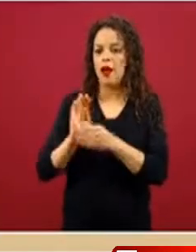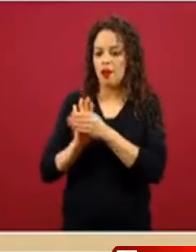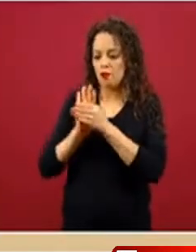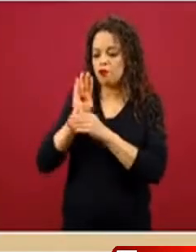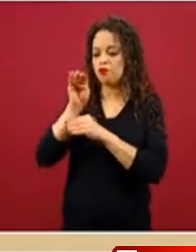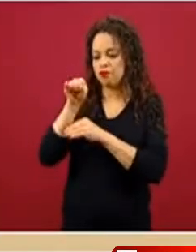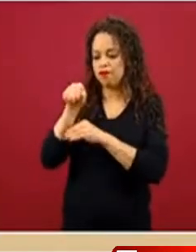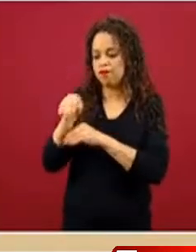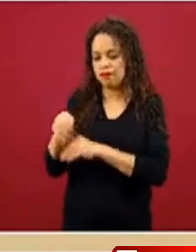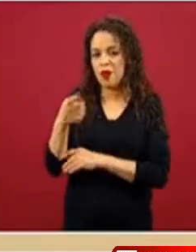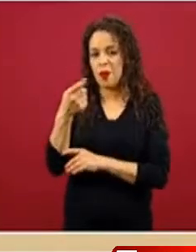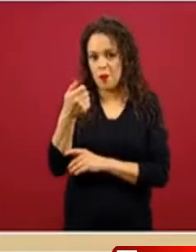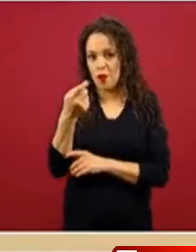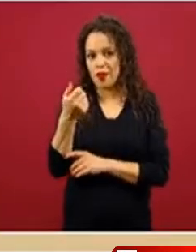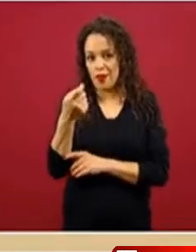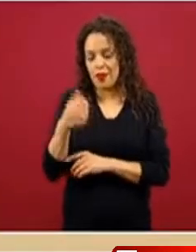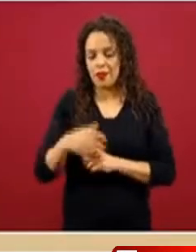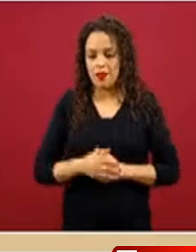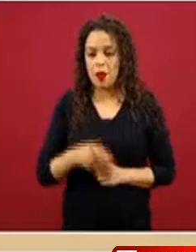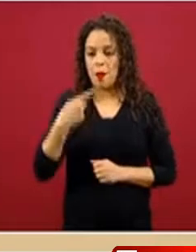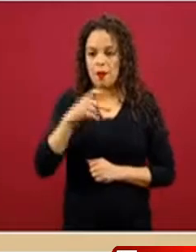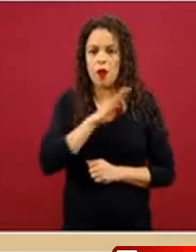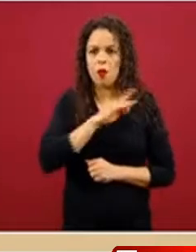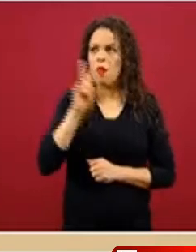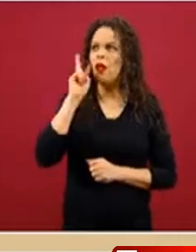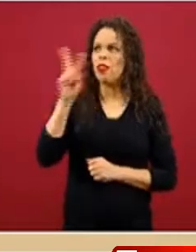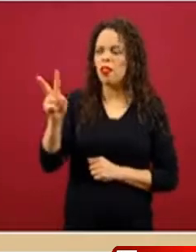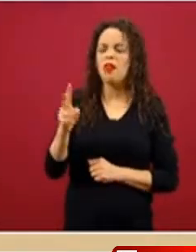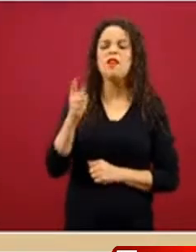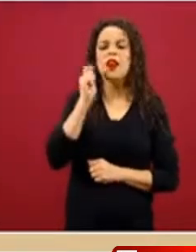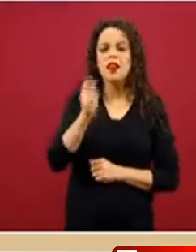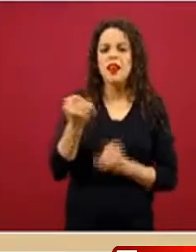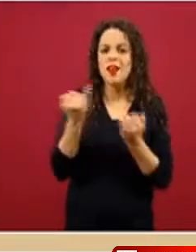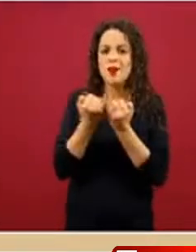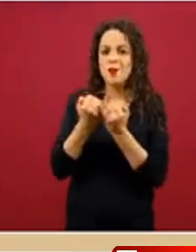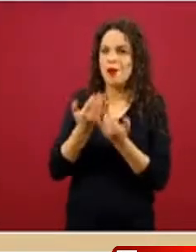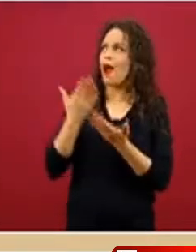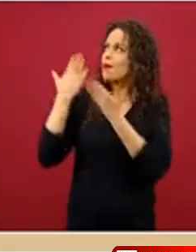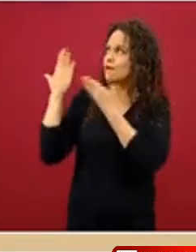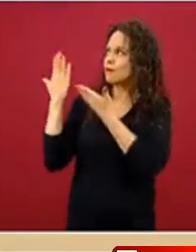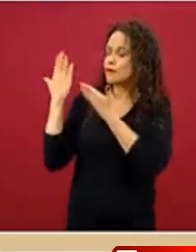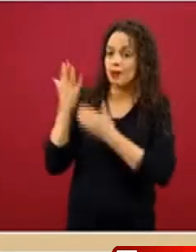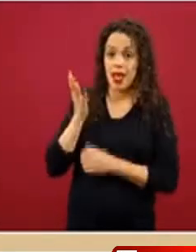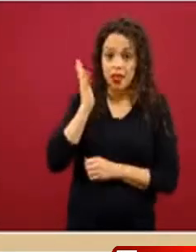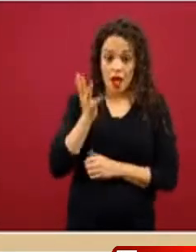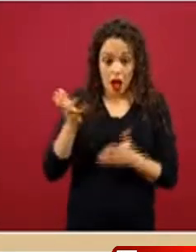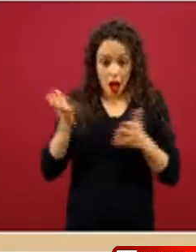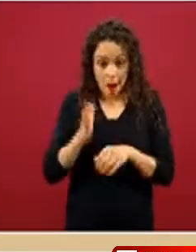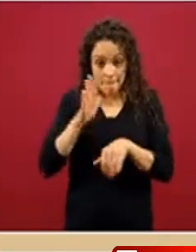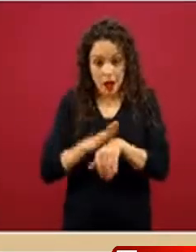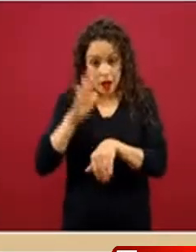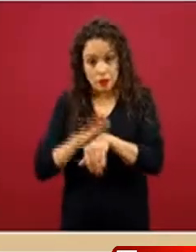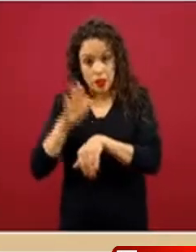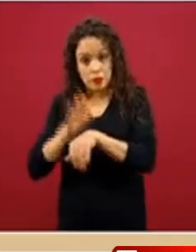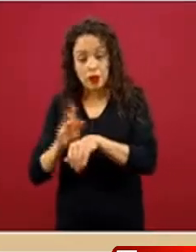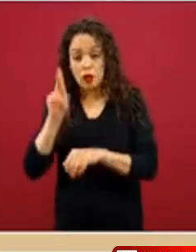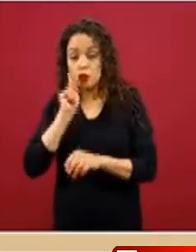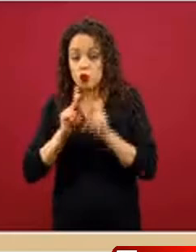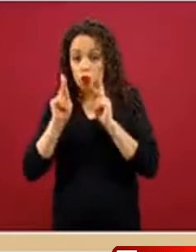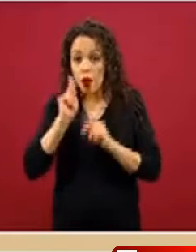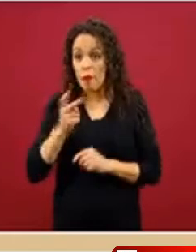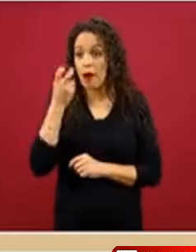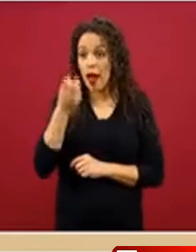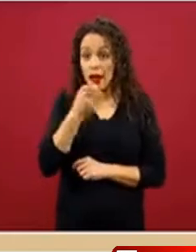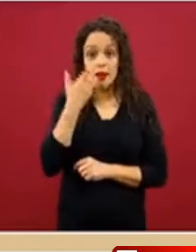anterior, pero lo que también podemos observar aquí es que no porque se realicen más pruebas, el porcentaje de